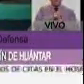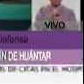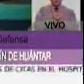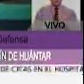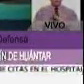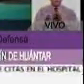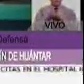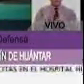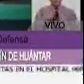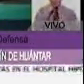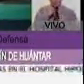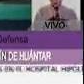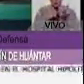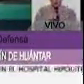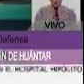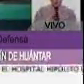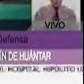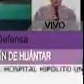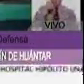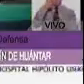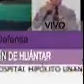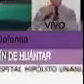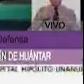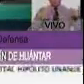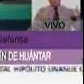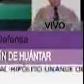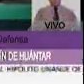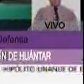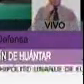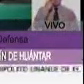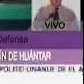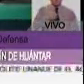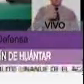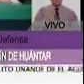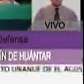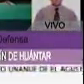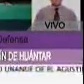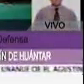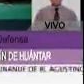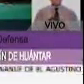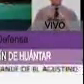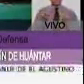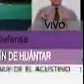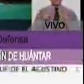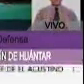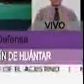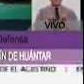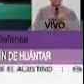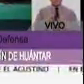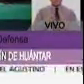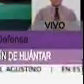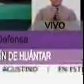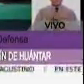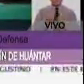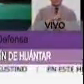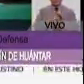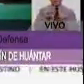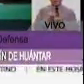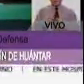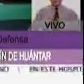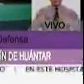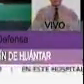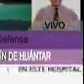tesis de que el terrorista Tito había sido ejecutado de un solo balazo. Sin embargo, esa prueba no se pudo